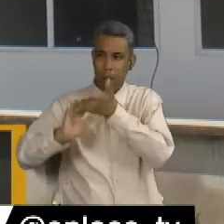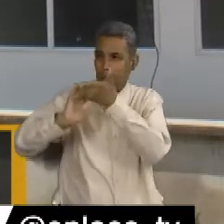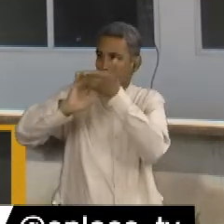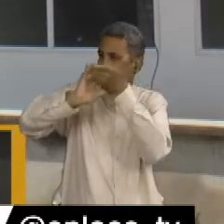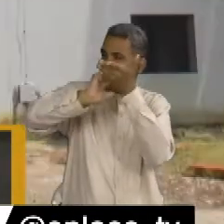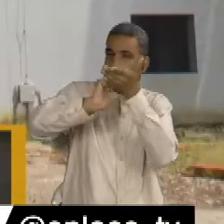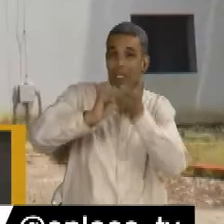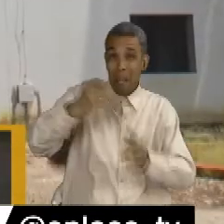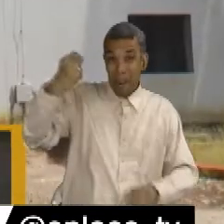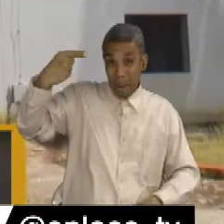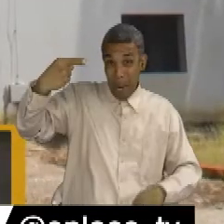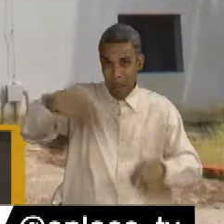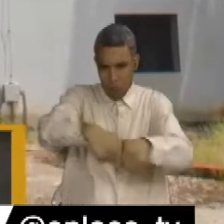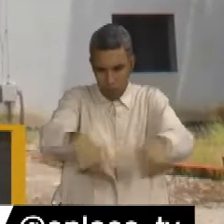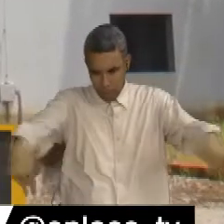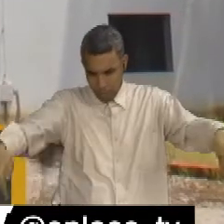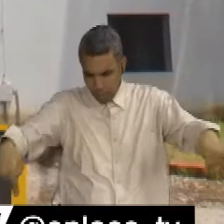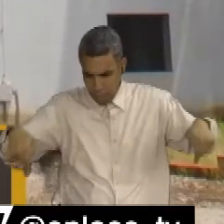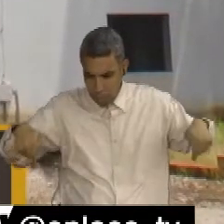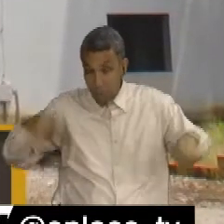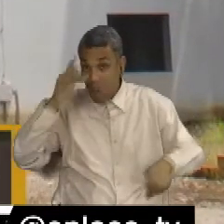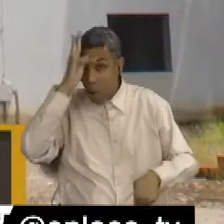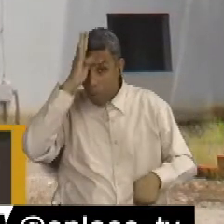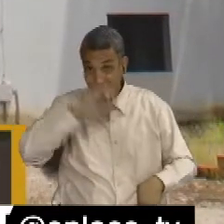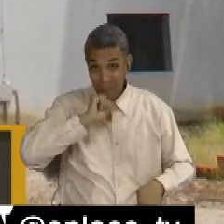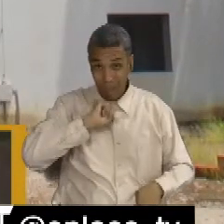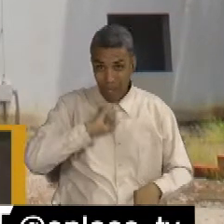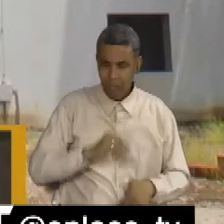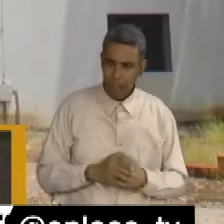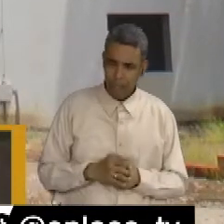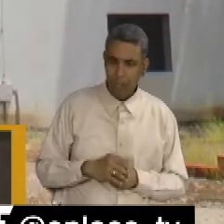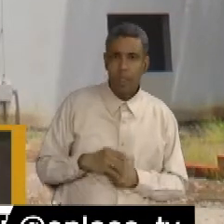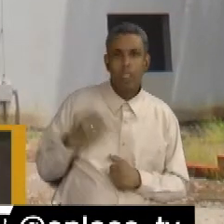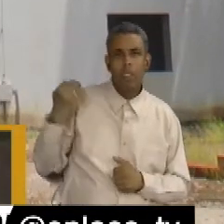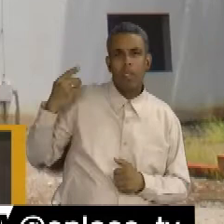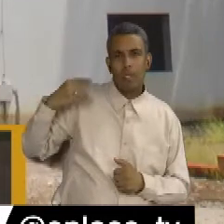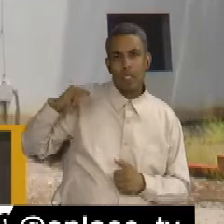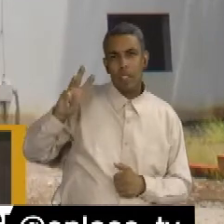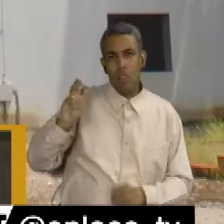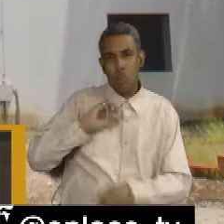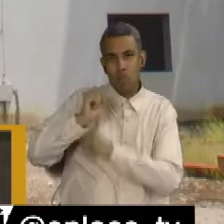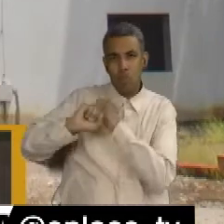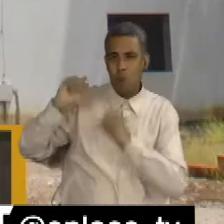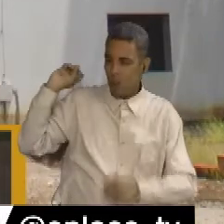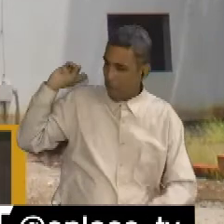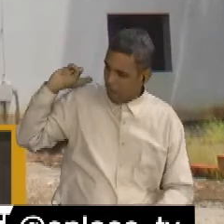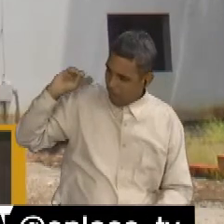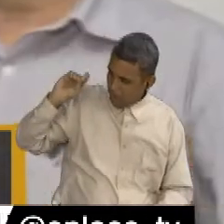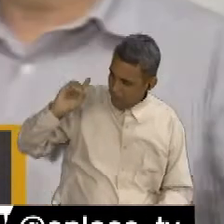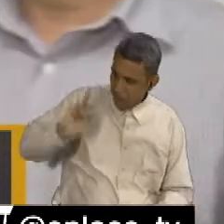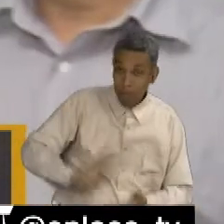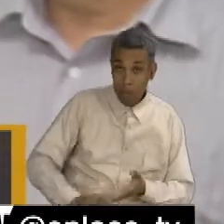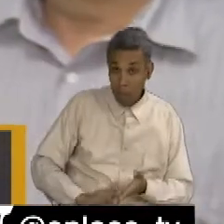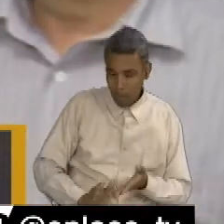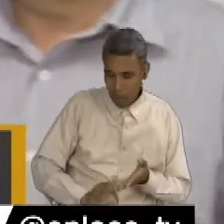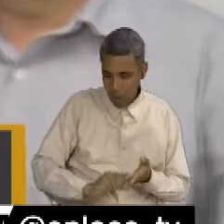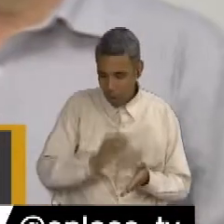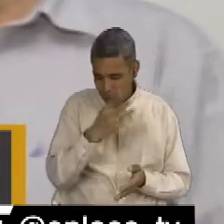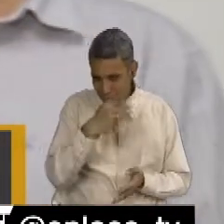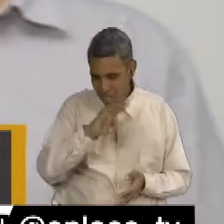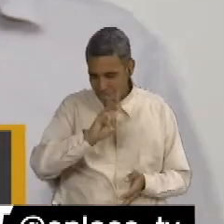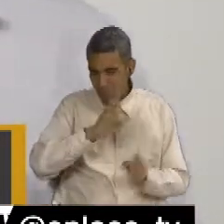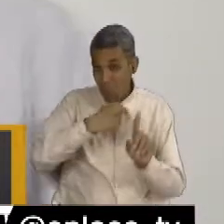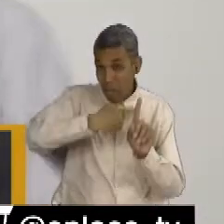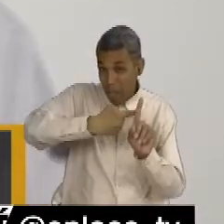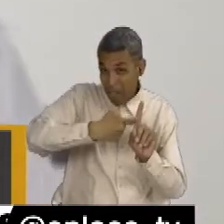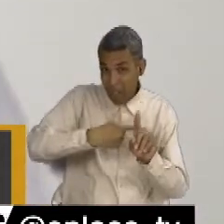primer piso de este centro asistencial luego de 18 meses de parálisis. Con las buenas tardes, doctor Bolívar, ¿qué le podemos decir a Barranca Bermeja con estos